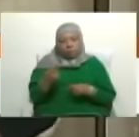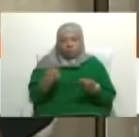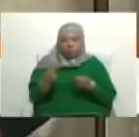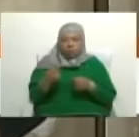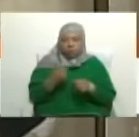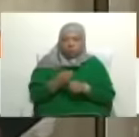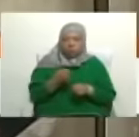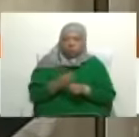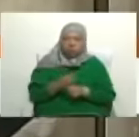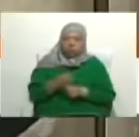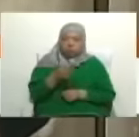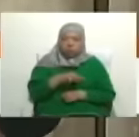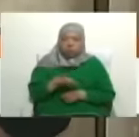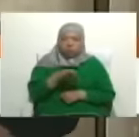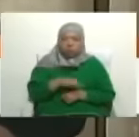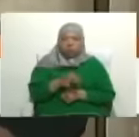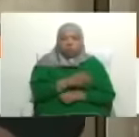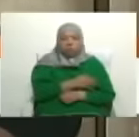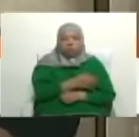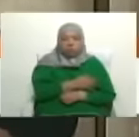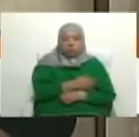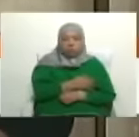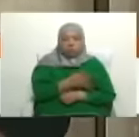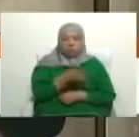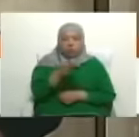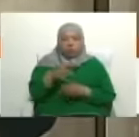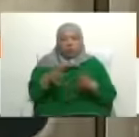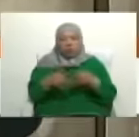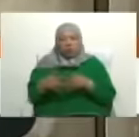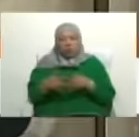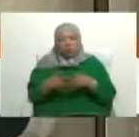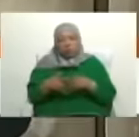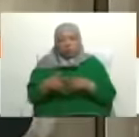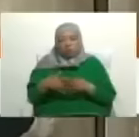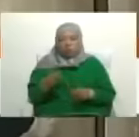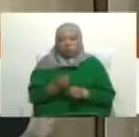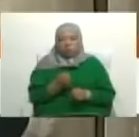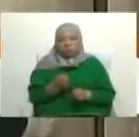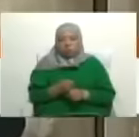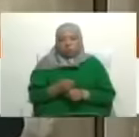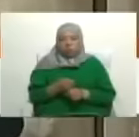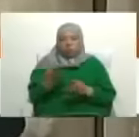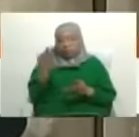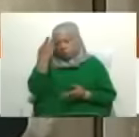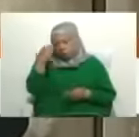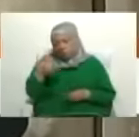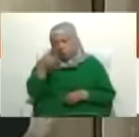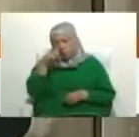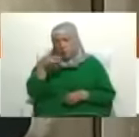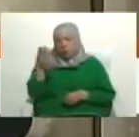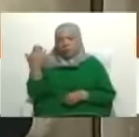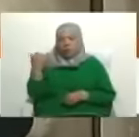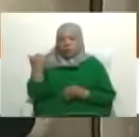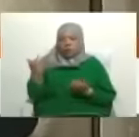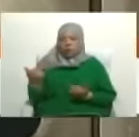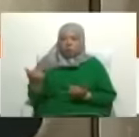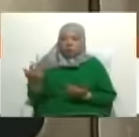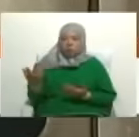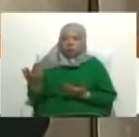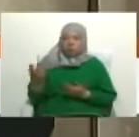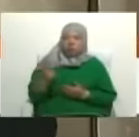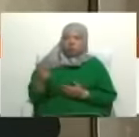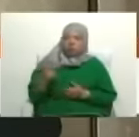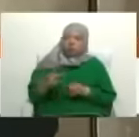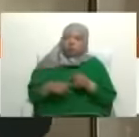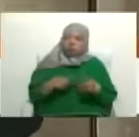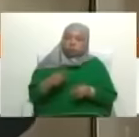en curso, entiéndase el de la oposición y el que tienen con los Estados Unidos, y sobre lo que se acordó el año pasado precisamente en el marco de estos dos